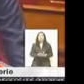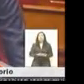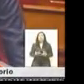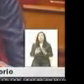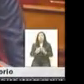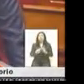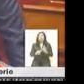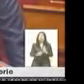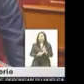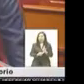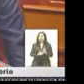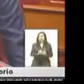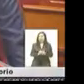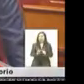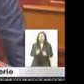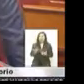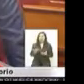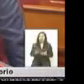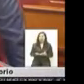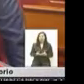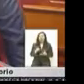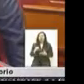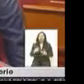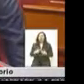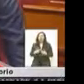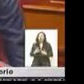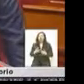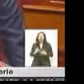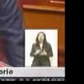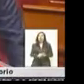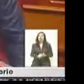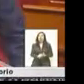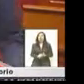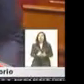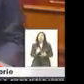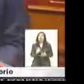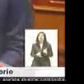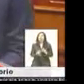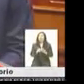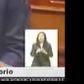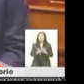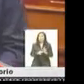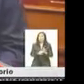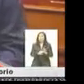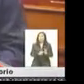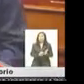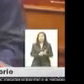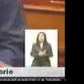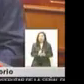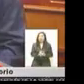del reglamento hemos pedido la opinión a la Contraloría General de la República a fin que las normas de la Agencia de